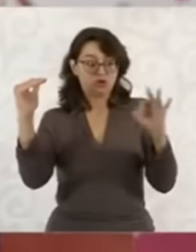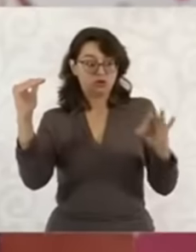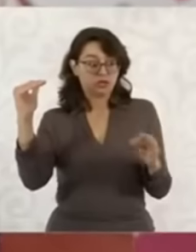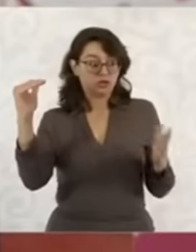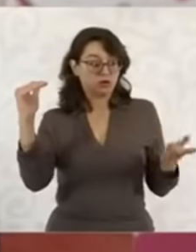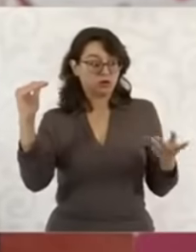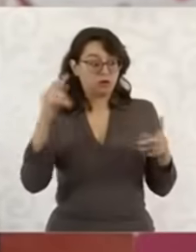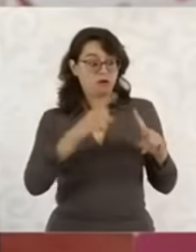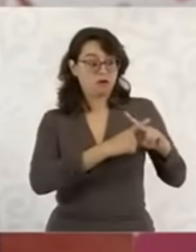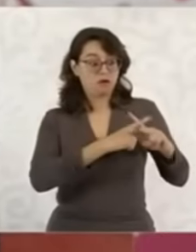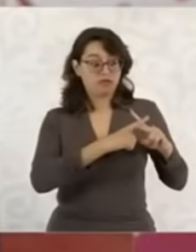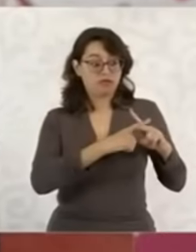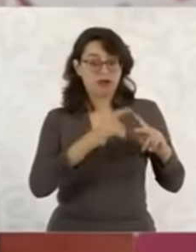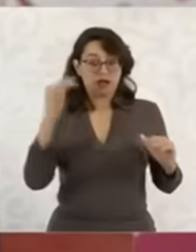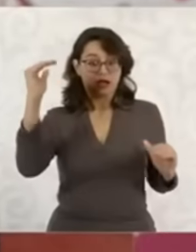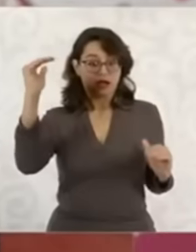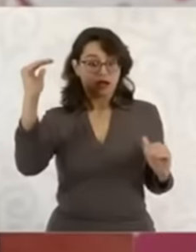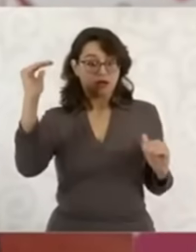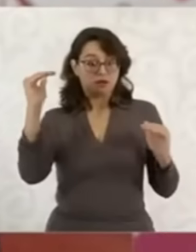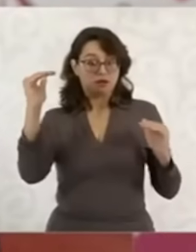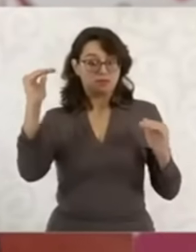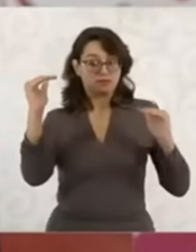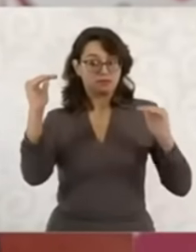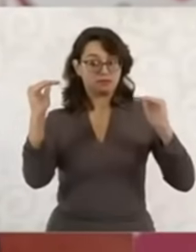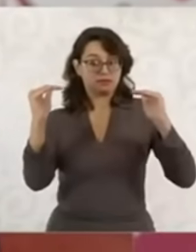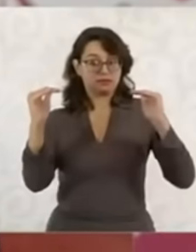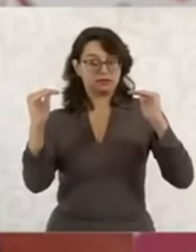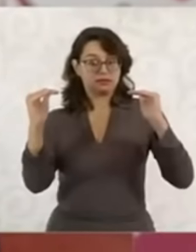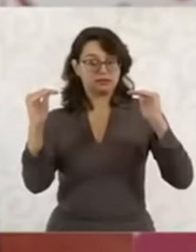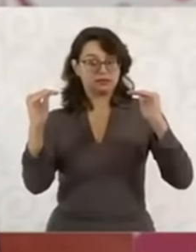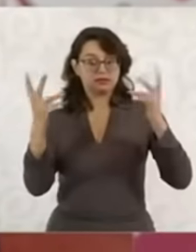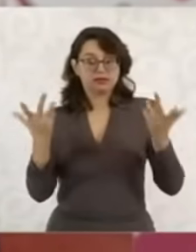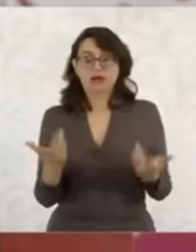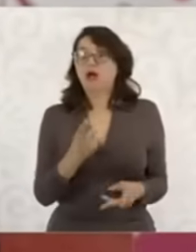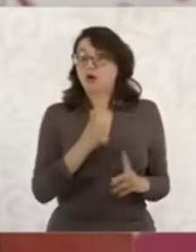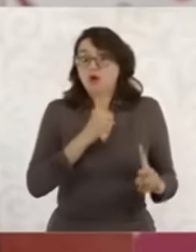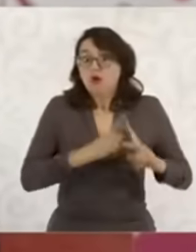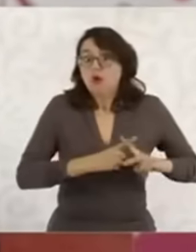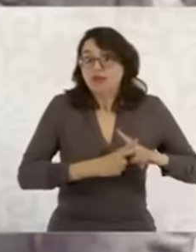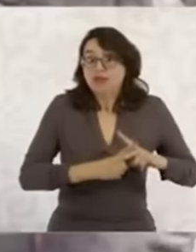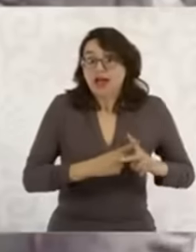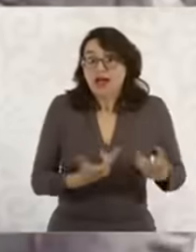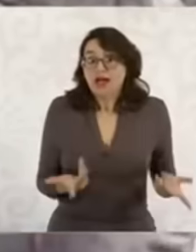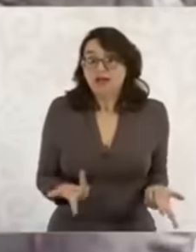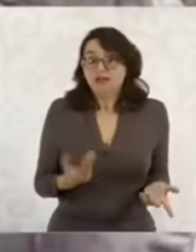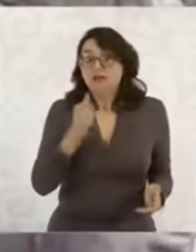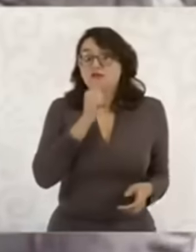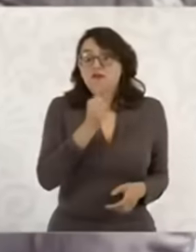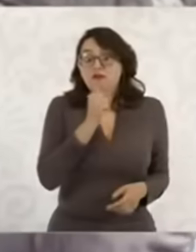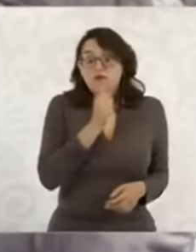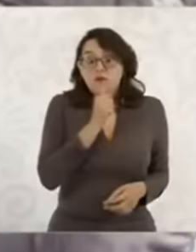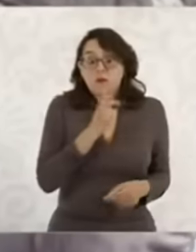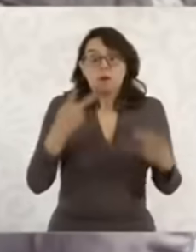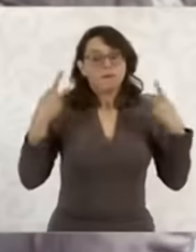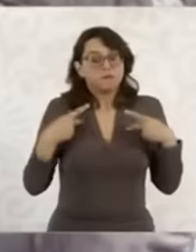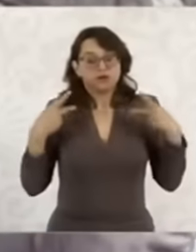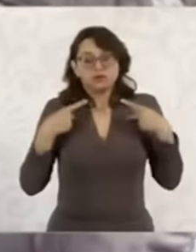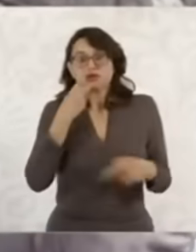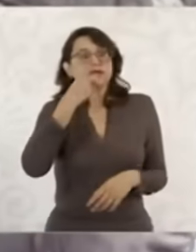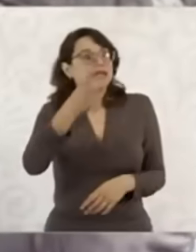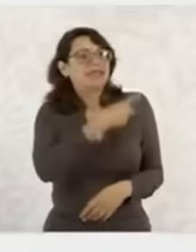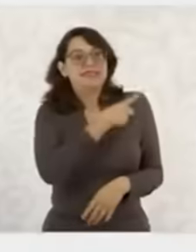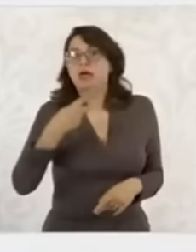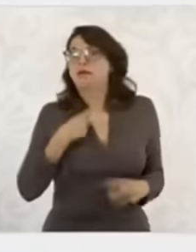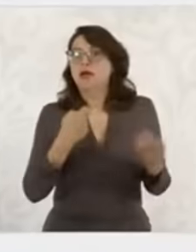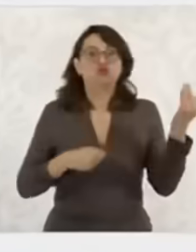diferencia. O sea, había más votos para López Obrador que no habían sido contados. Y la gente dice, pues que se abran